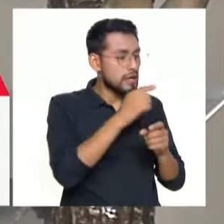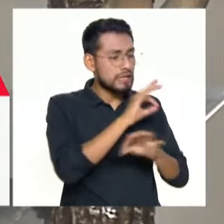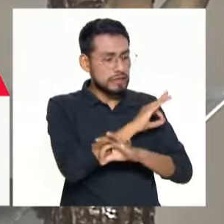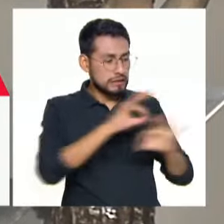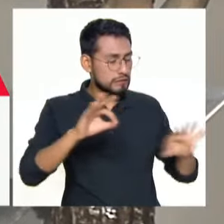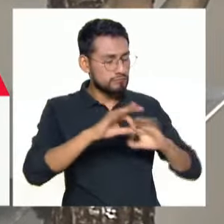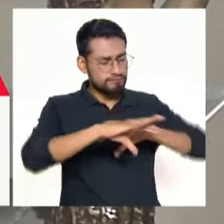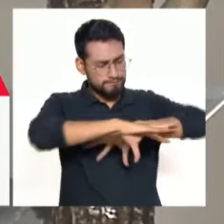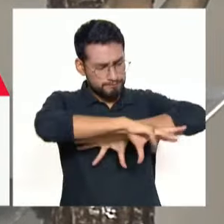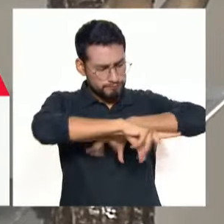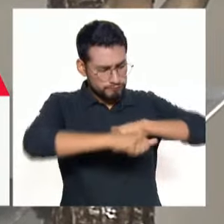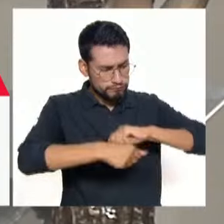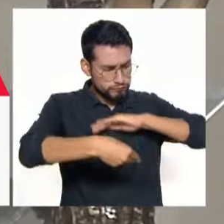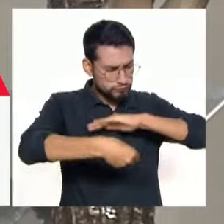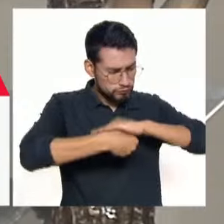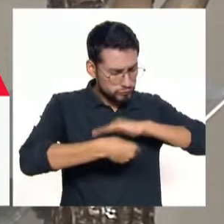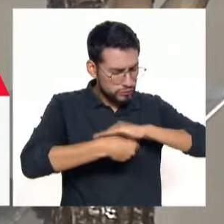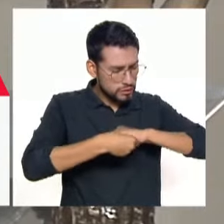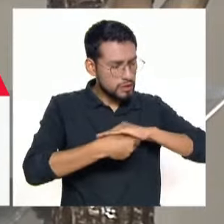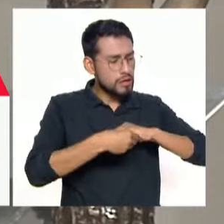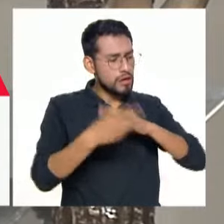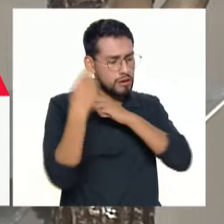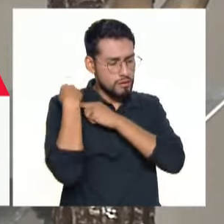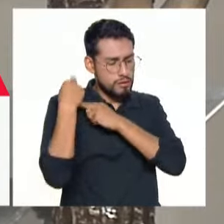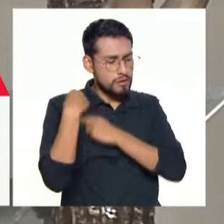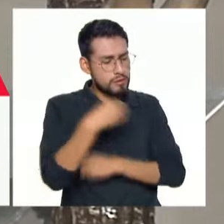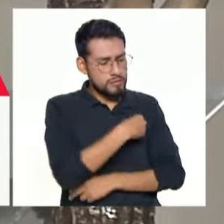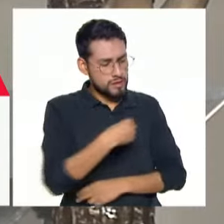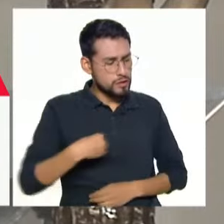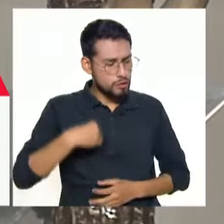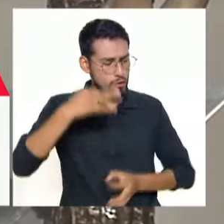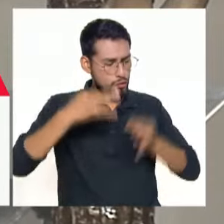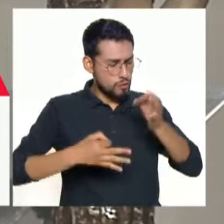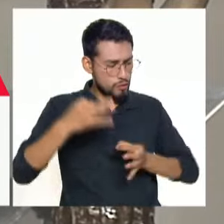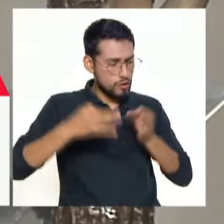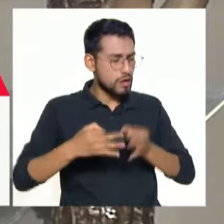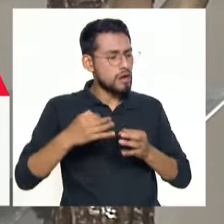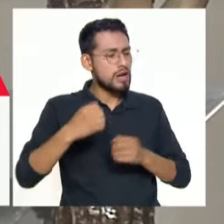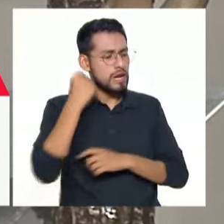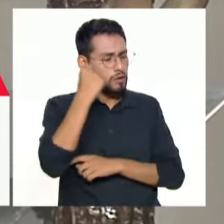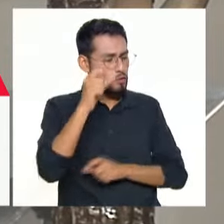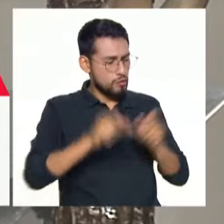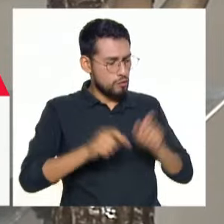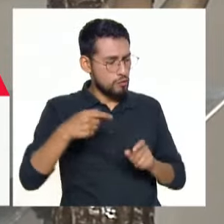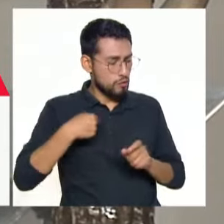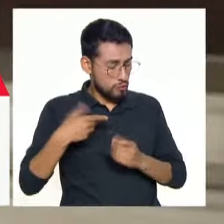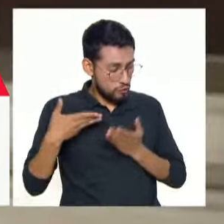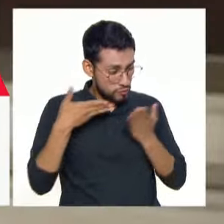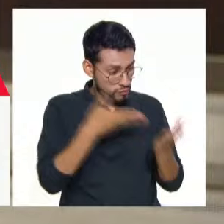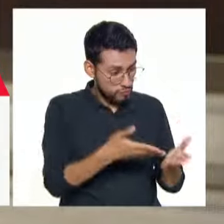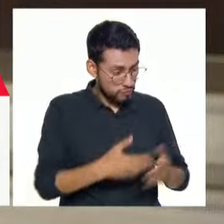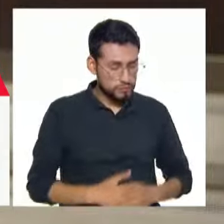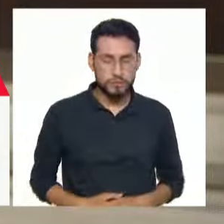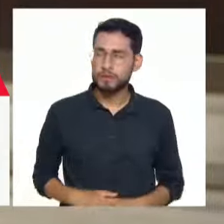sin cometer actos de corrupción, el cargo de ministro de Justicia y Derechos Humanos que le confío? Sí,